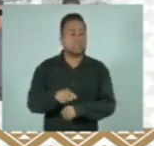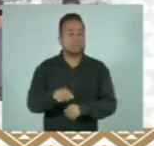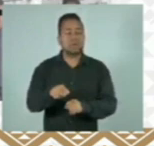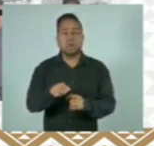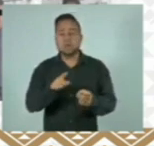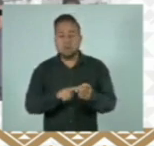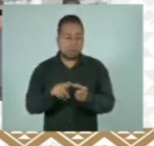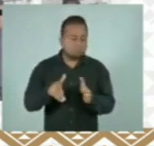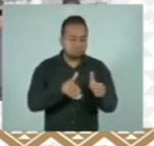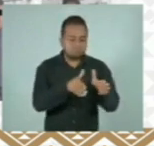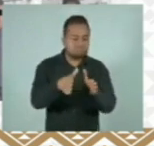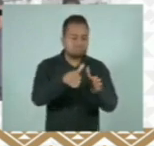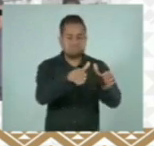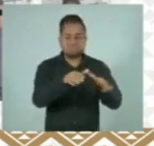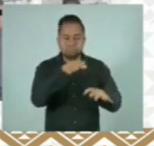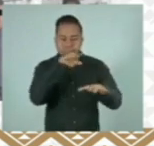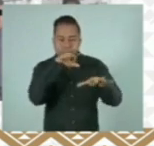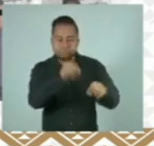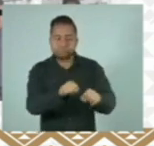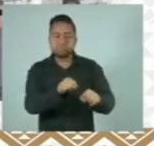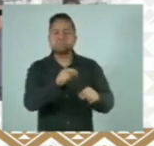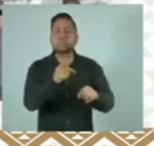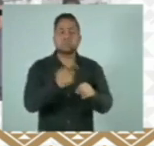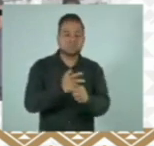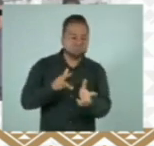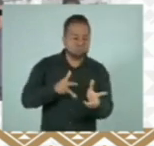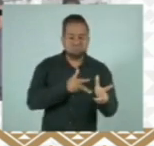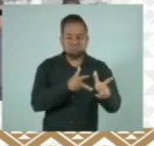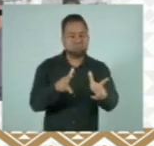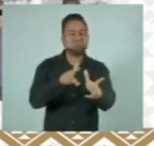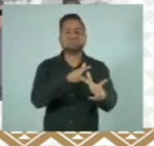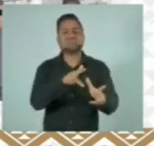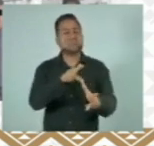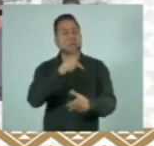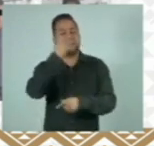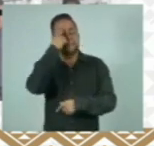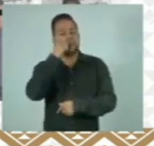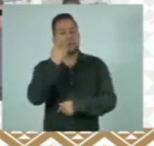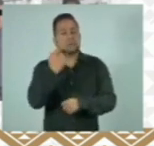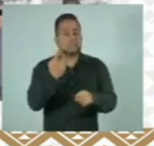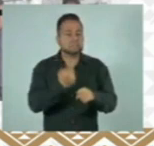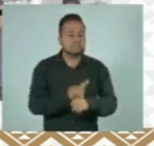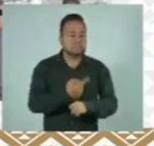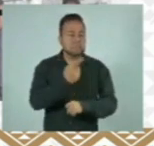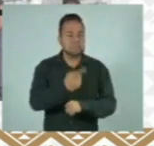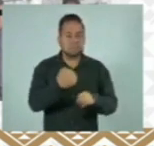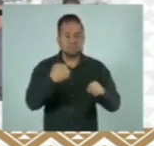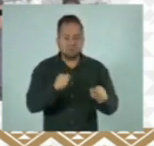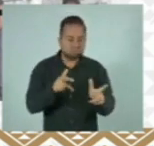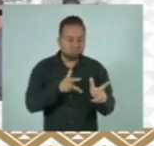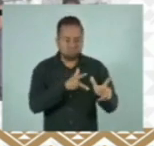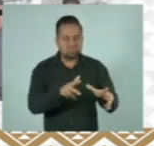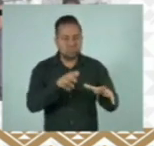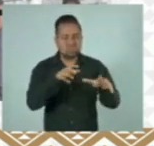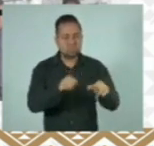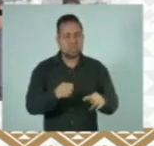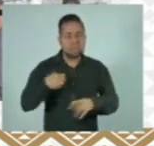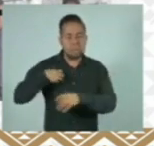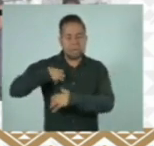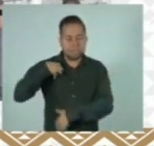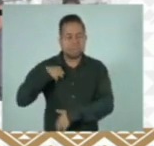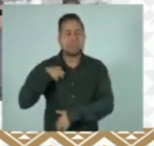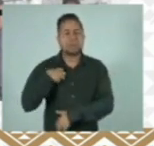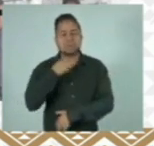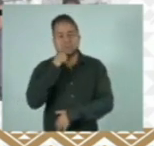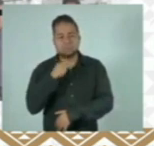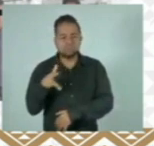brechas, ven un objetivo, se dan al seguimiento, van lo que es en motocicletas, tiran lo que es una maleta y